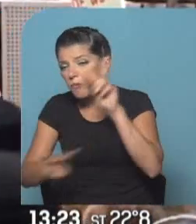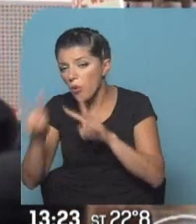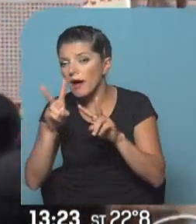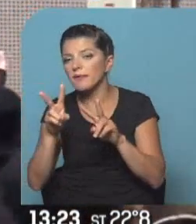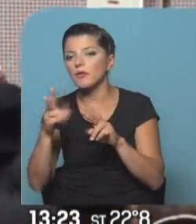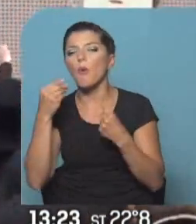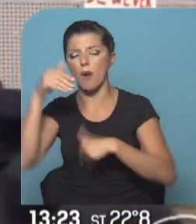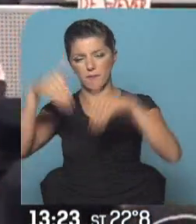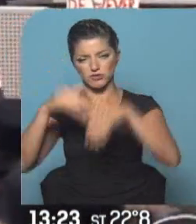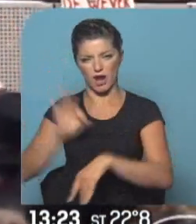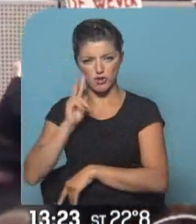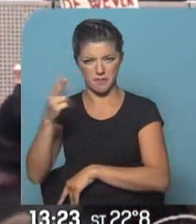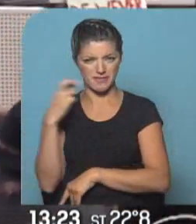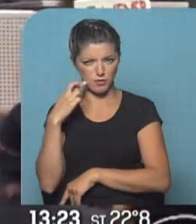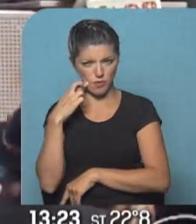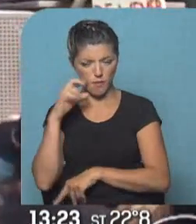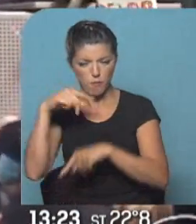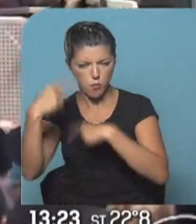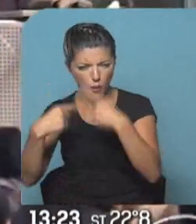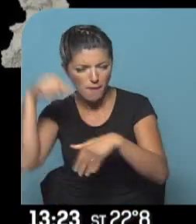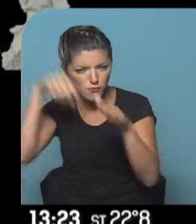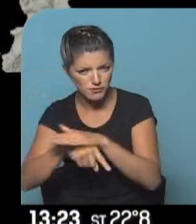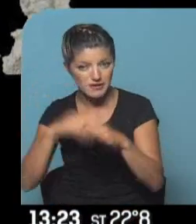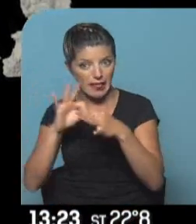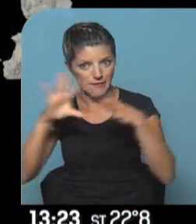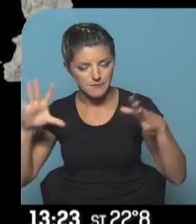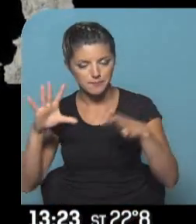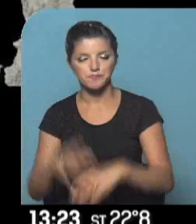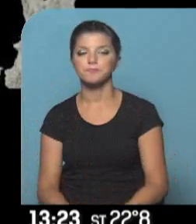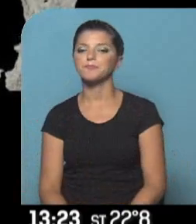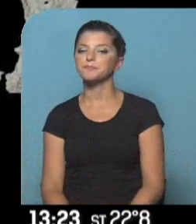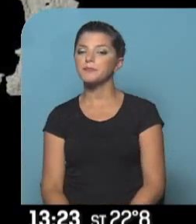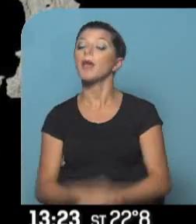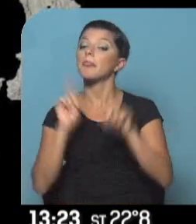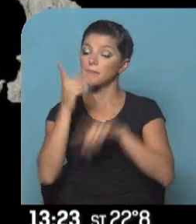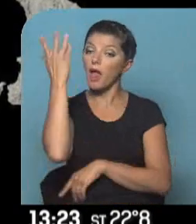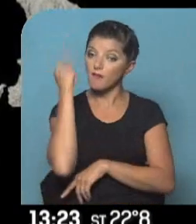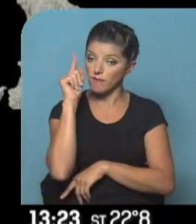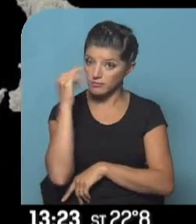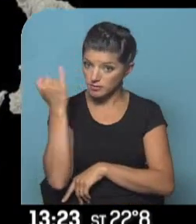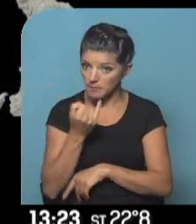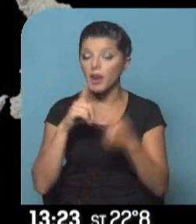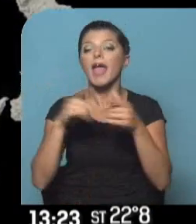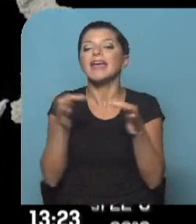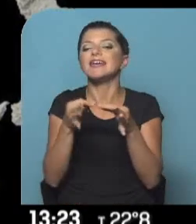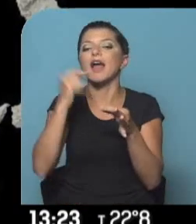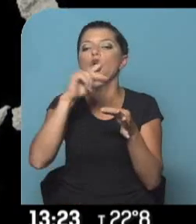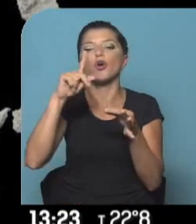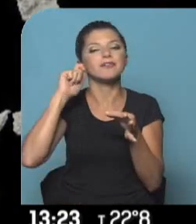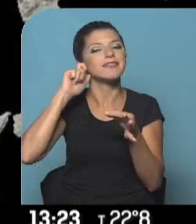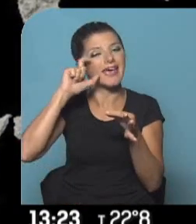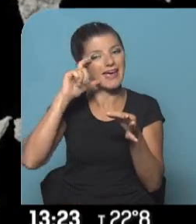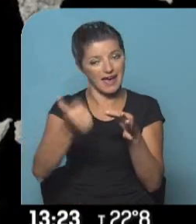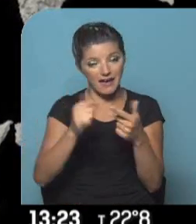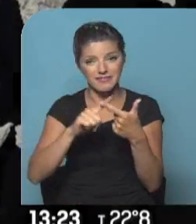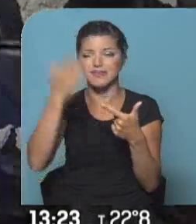las elecciones de 2019. El separatismo también está presente en Francia. En la isla de Córcega, dominio francés desde